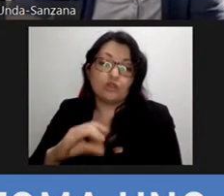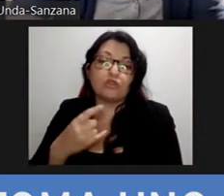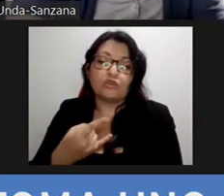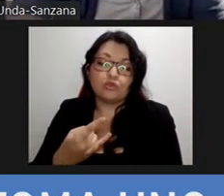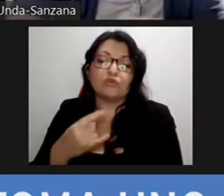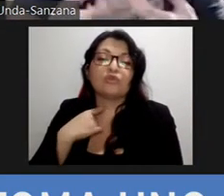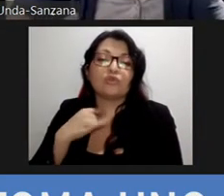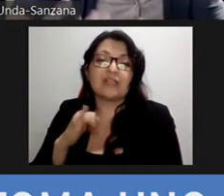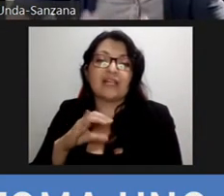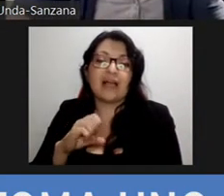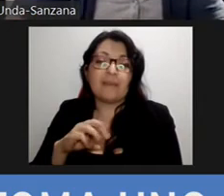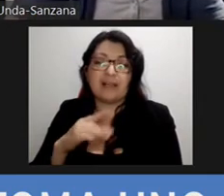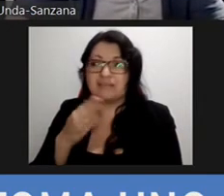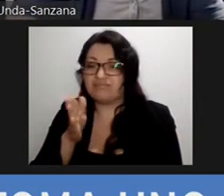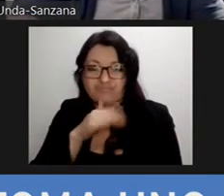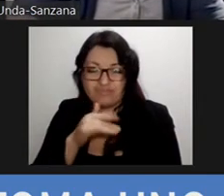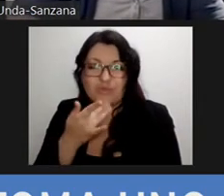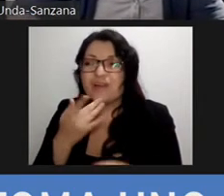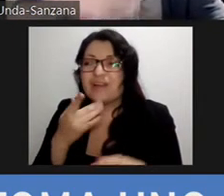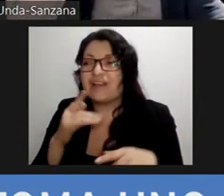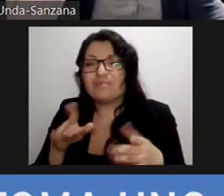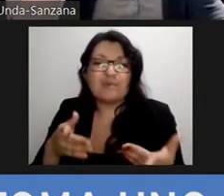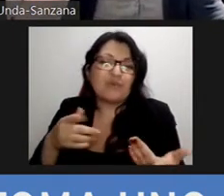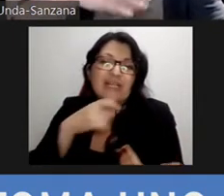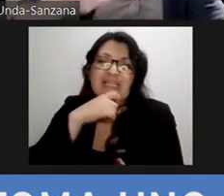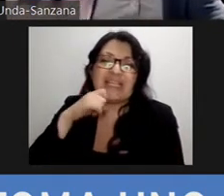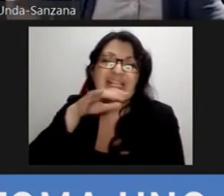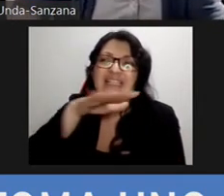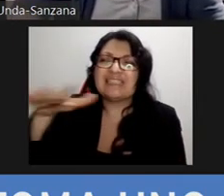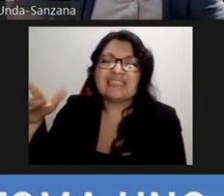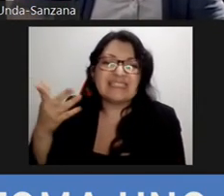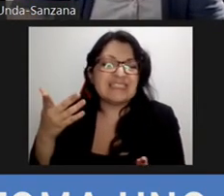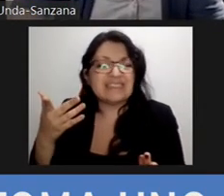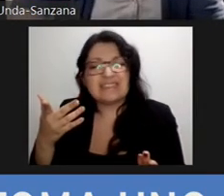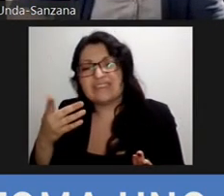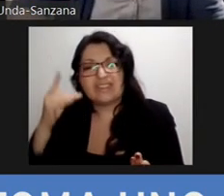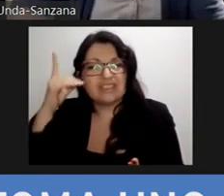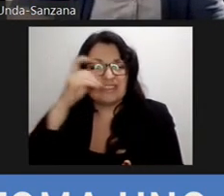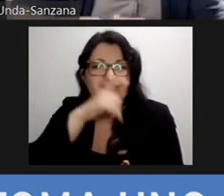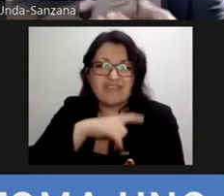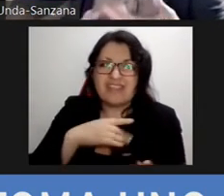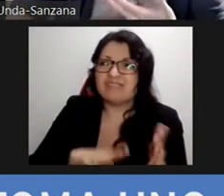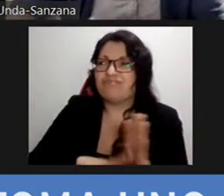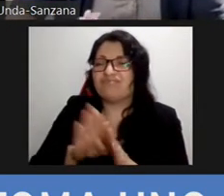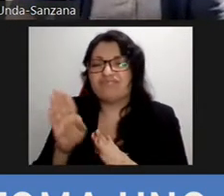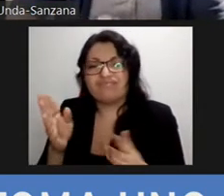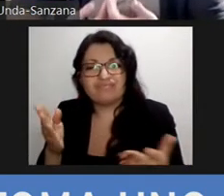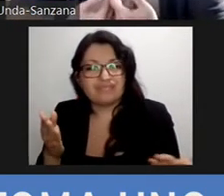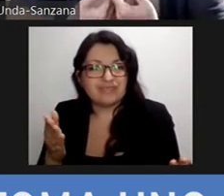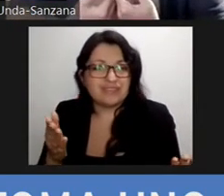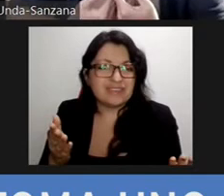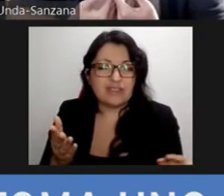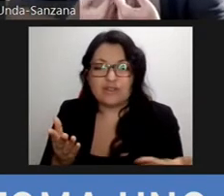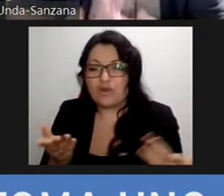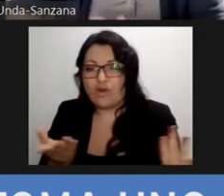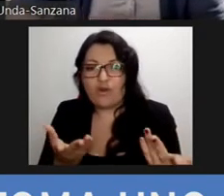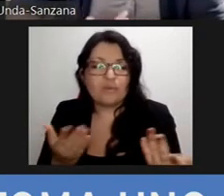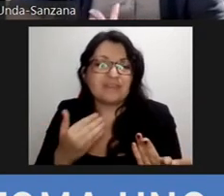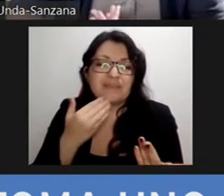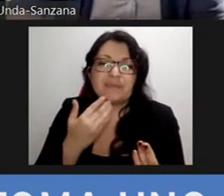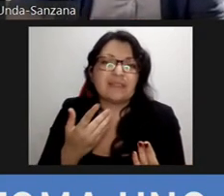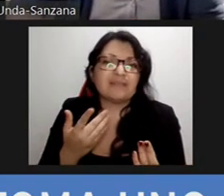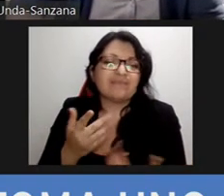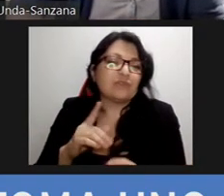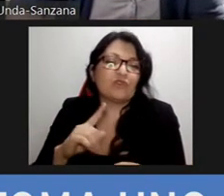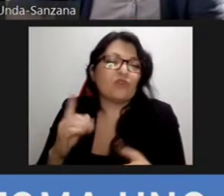porque el tema de la falta de desarrollo logístico del desierto de Atacama seguía siendo un problema que no lograba